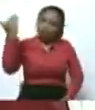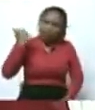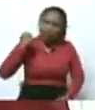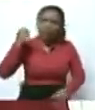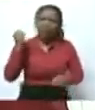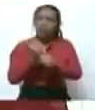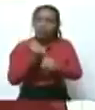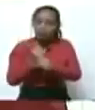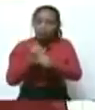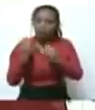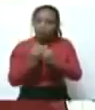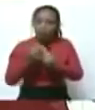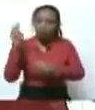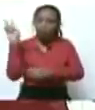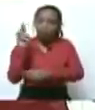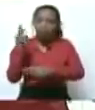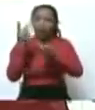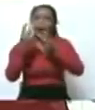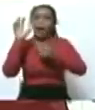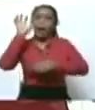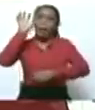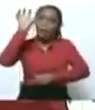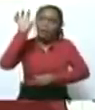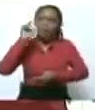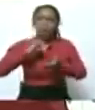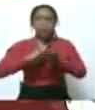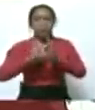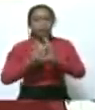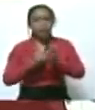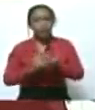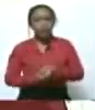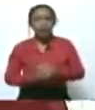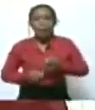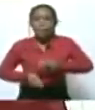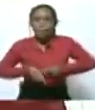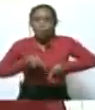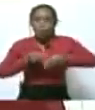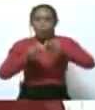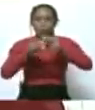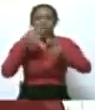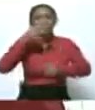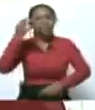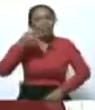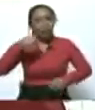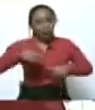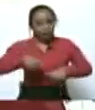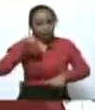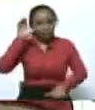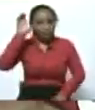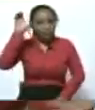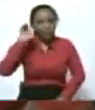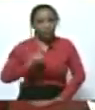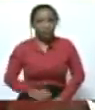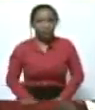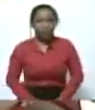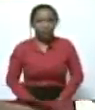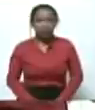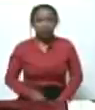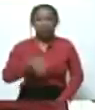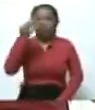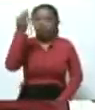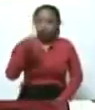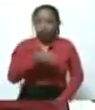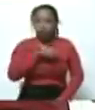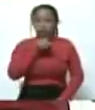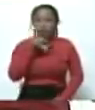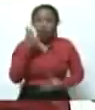Venezuela, por la patria, a construir de verdad este país. Te aseguro que mucha de